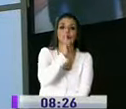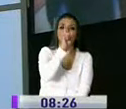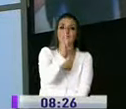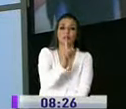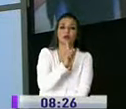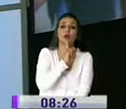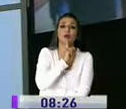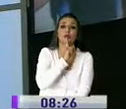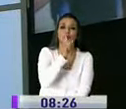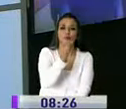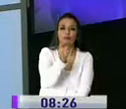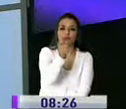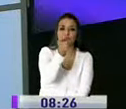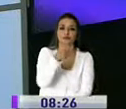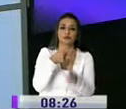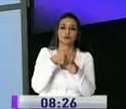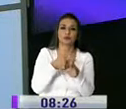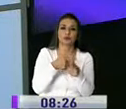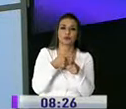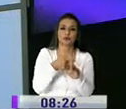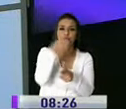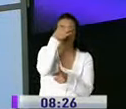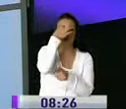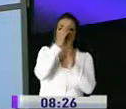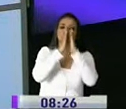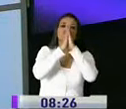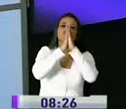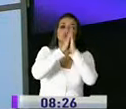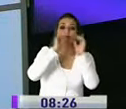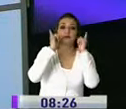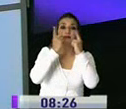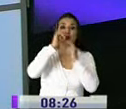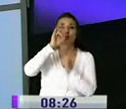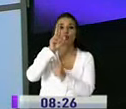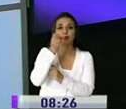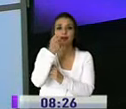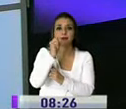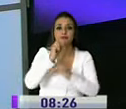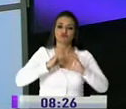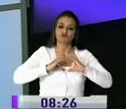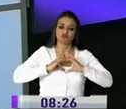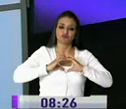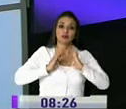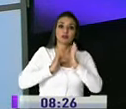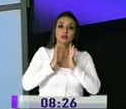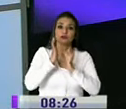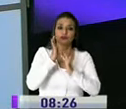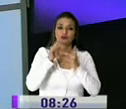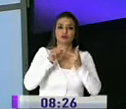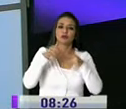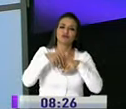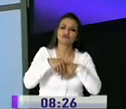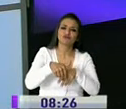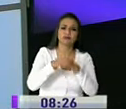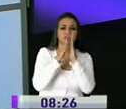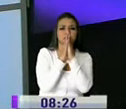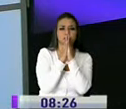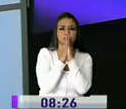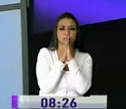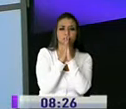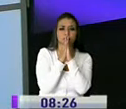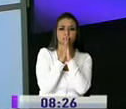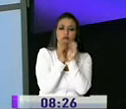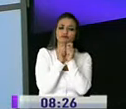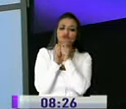Veladora urgente, plegarias a San Judas Tadeo, al corazón de Jesús, romerías. ¿Qué nomás se nos